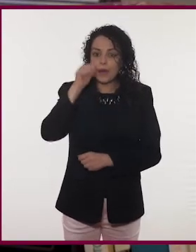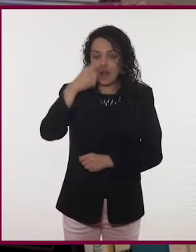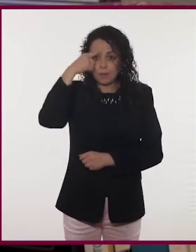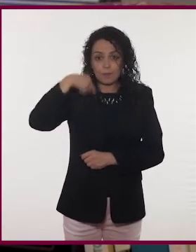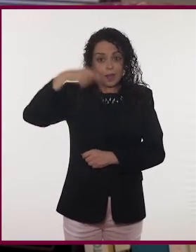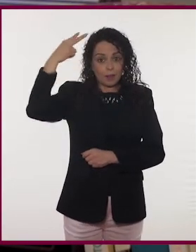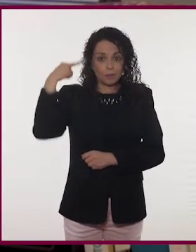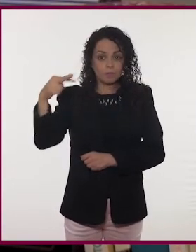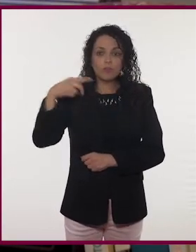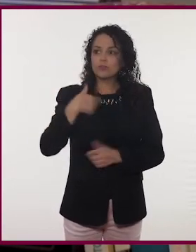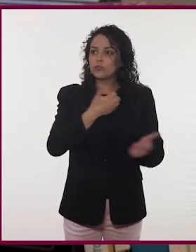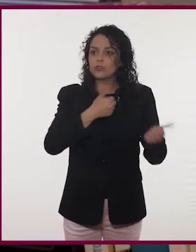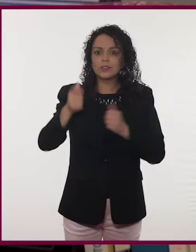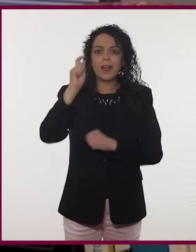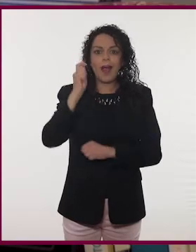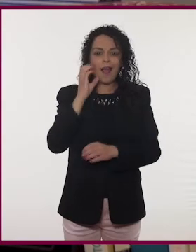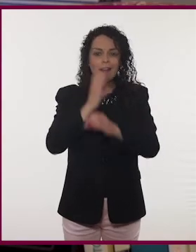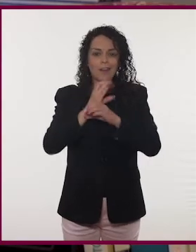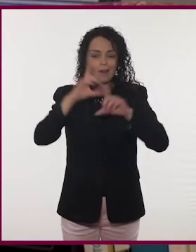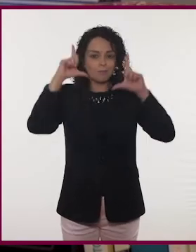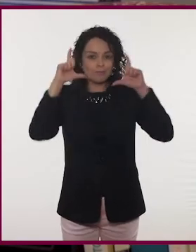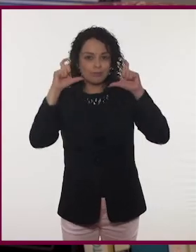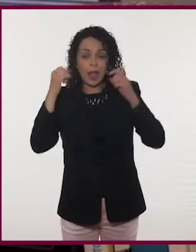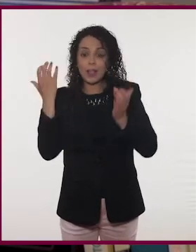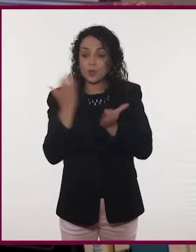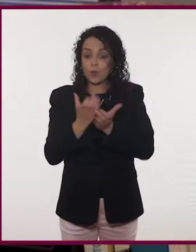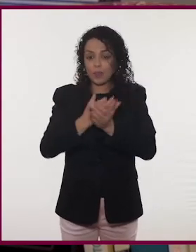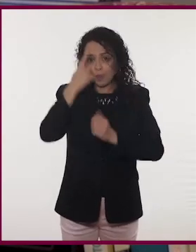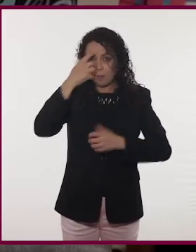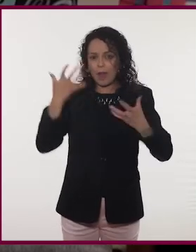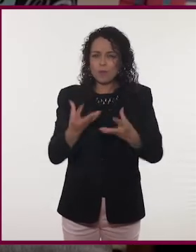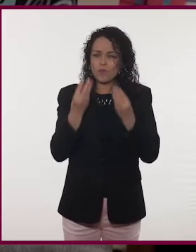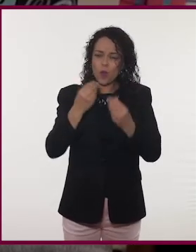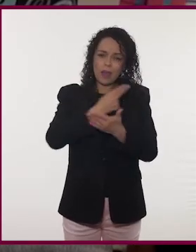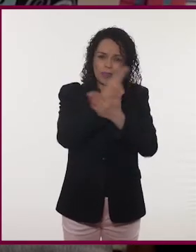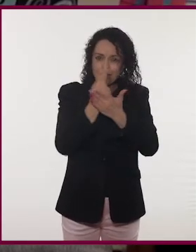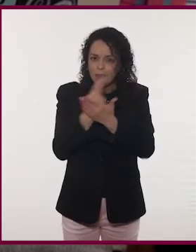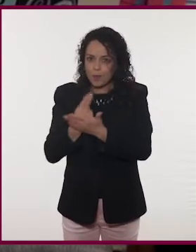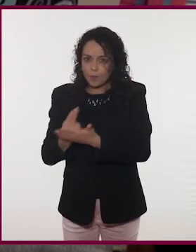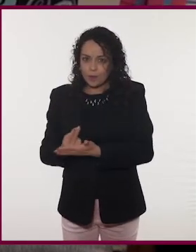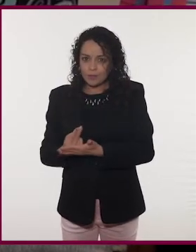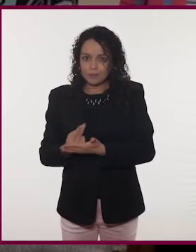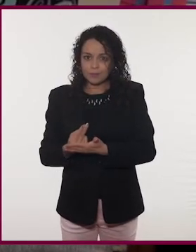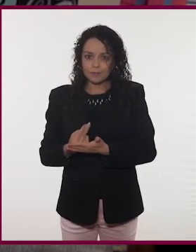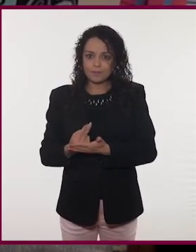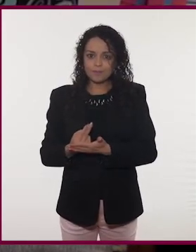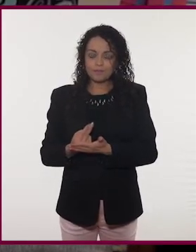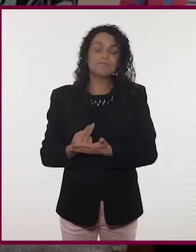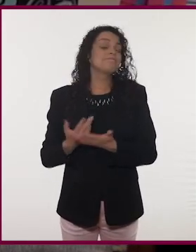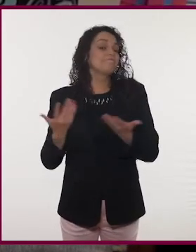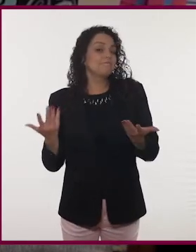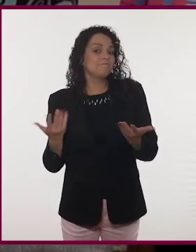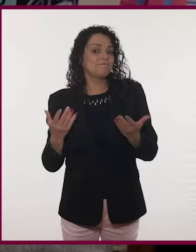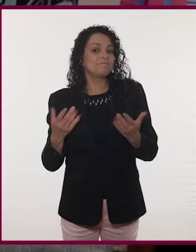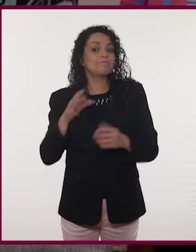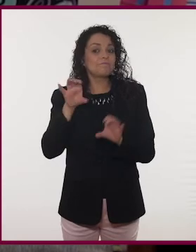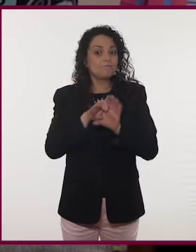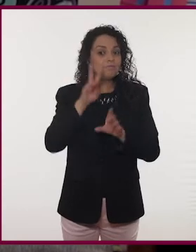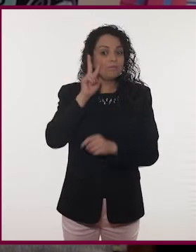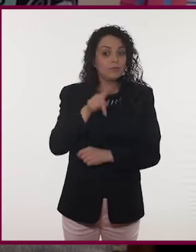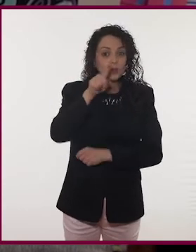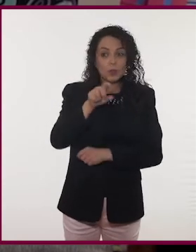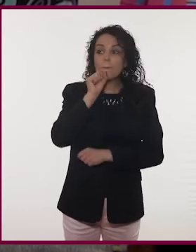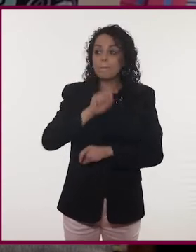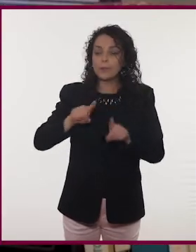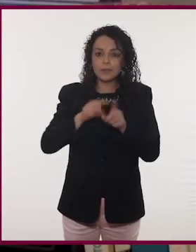cámara fotográfica y un cuaderno para hacer muchos dibujos. Amigos, ¿qué tal que ustedes también averiguan más sobre